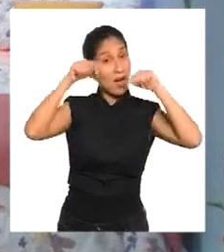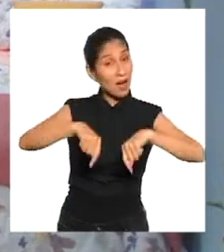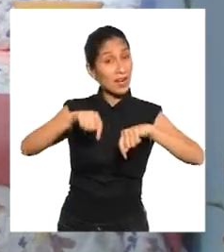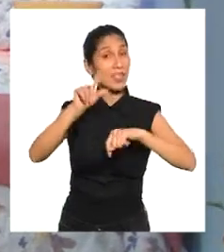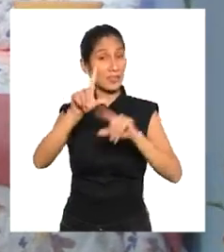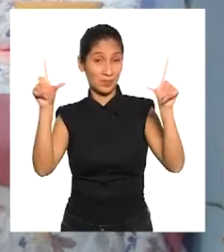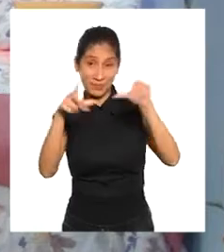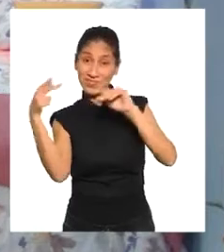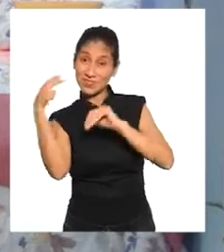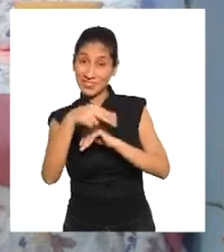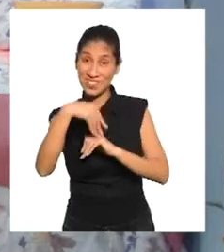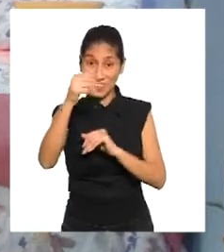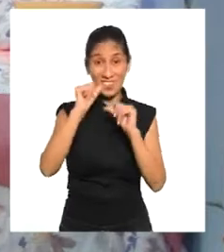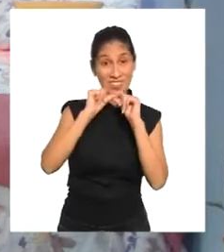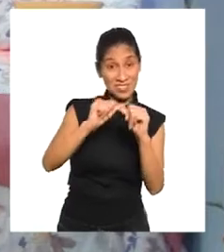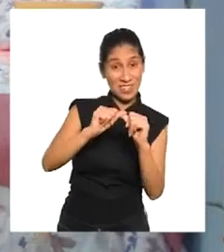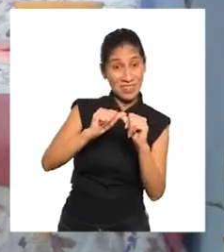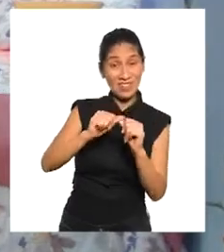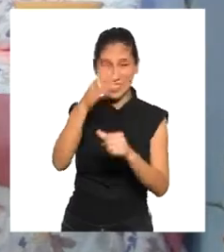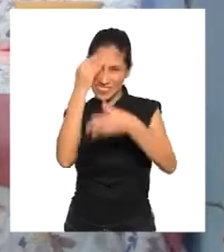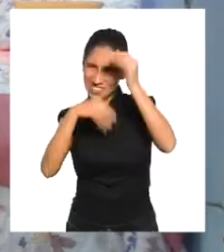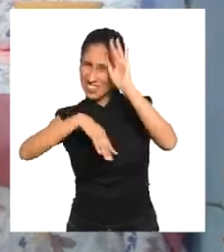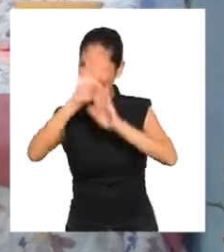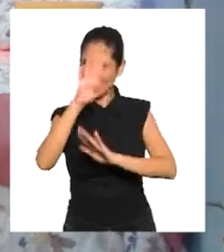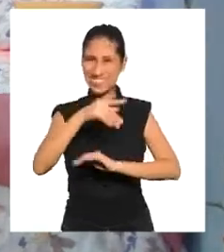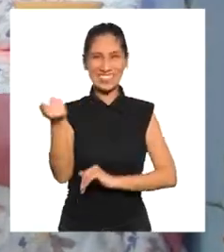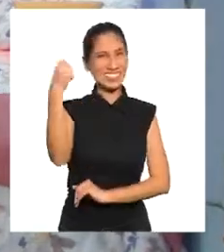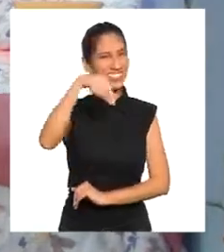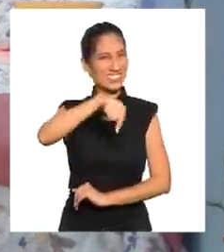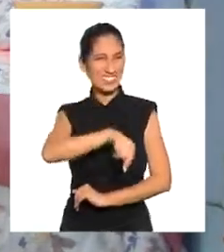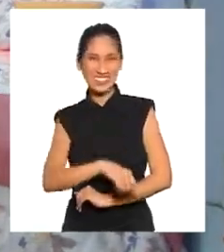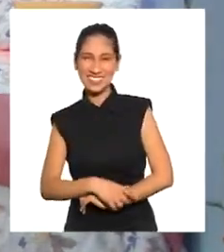momento de una pausa. Seguiremos buscando más consejos al regreso.